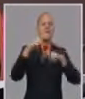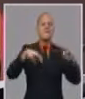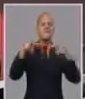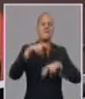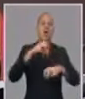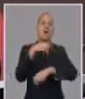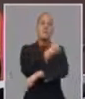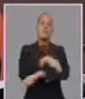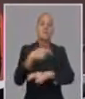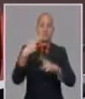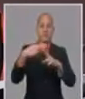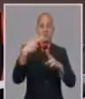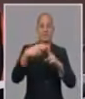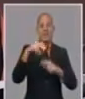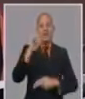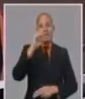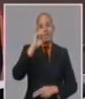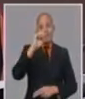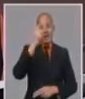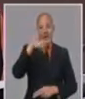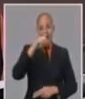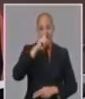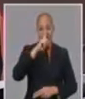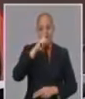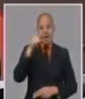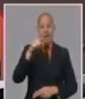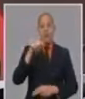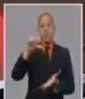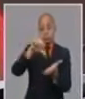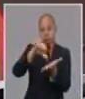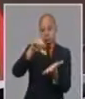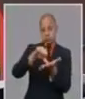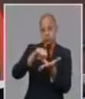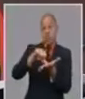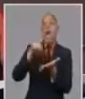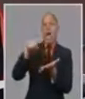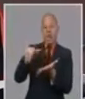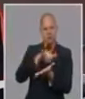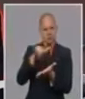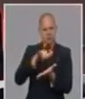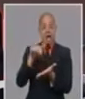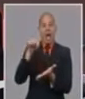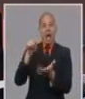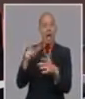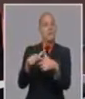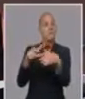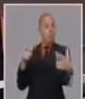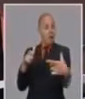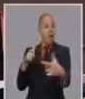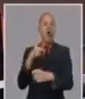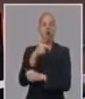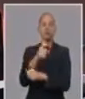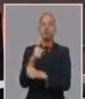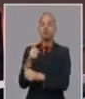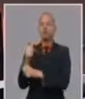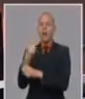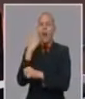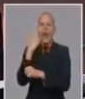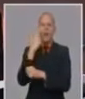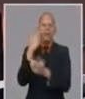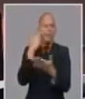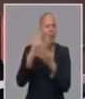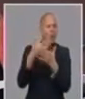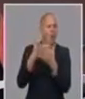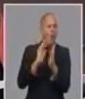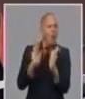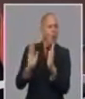donde también pues se amplía toda la posibilidad de participación de más personas que hayan padecido incluso la